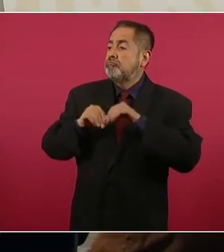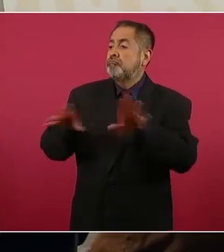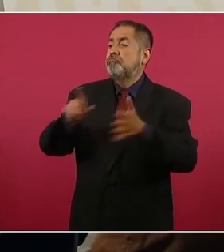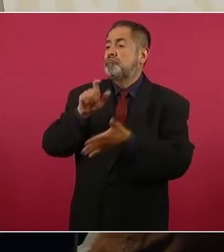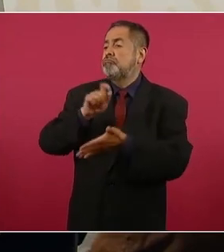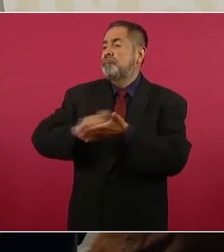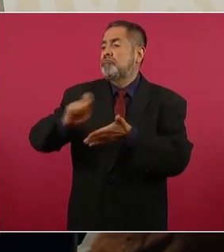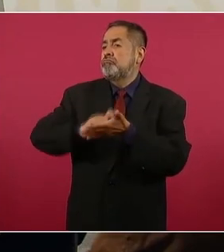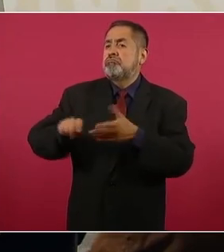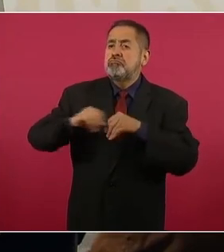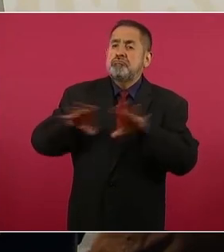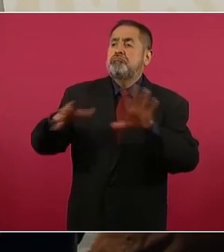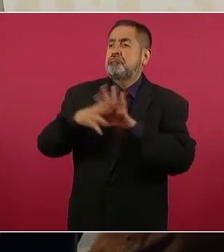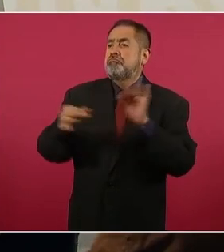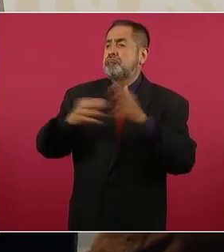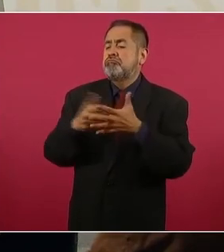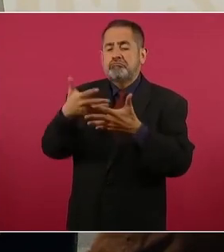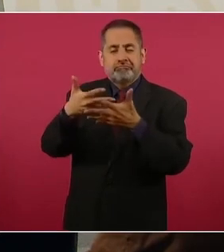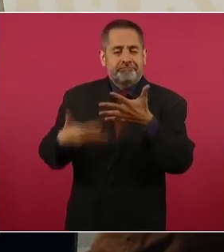que